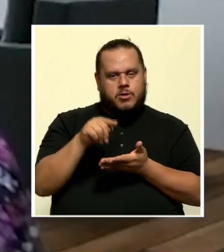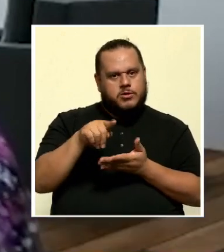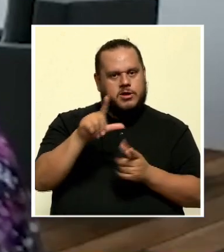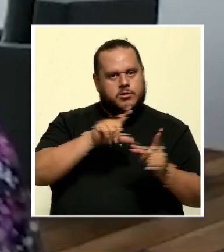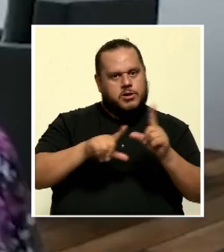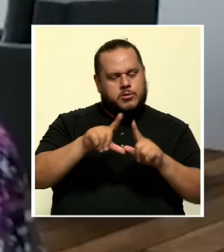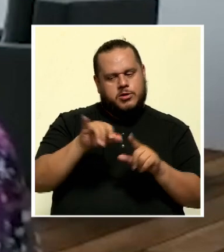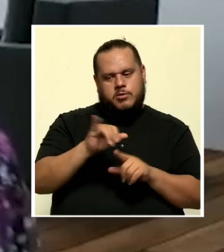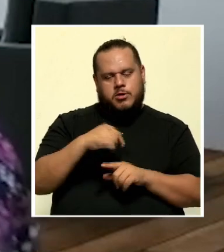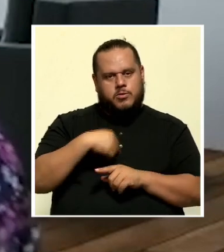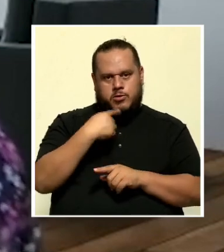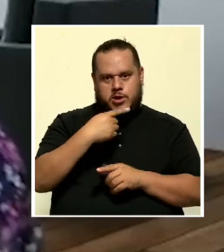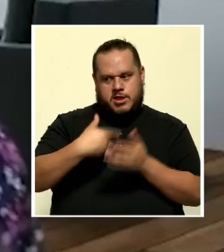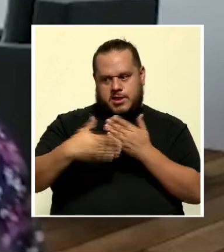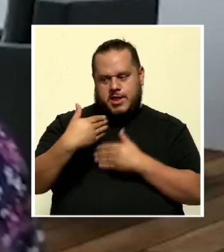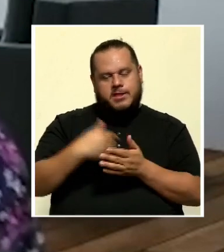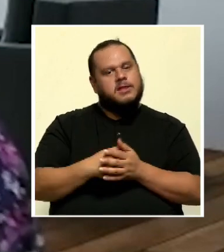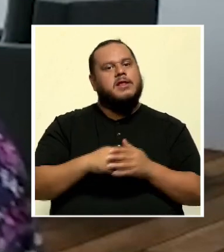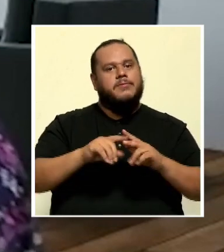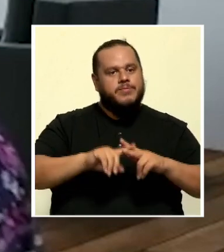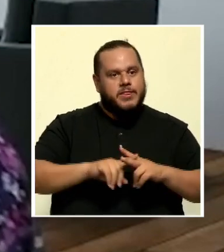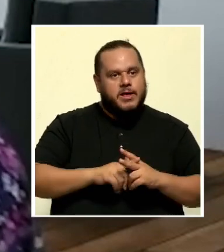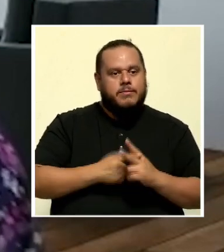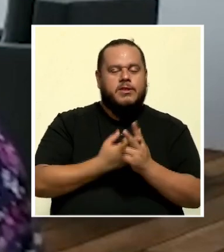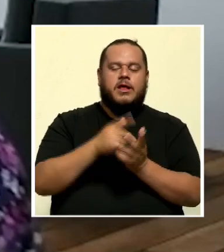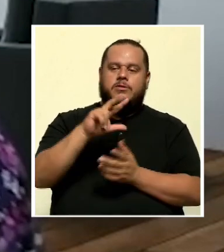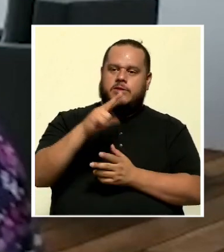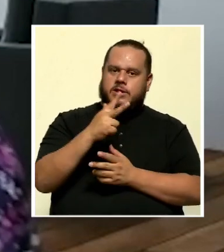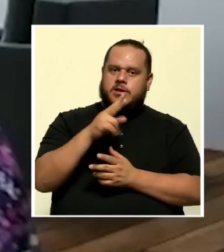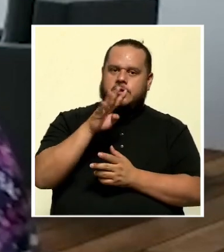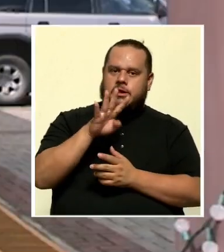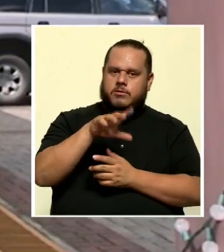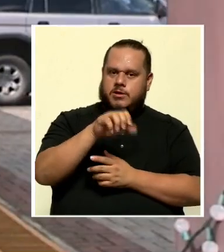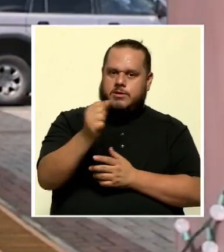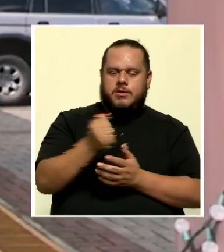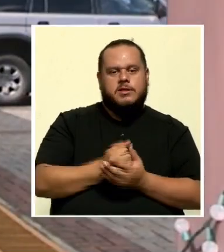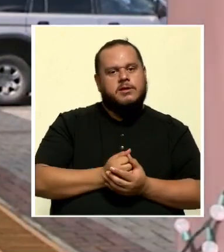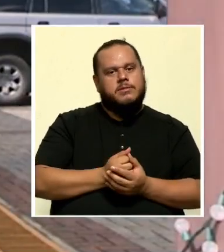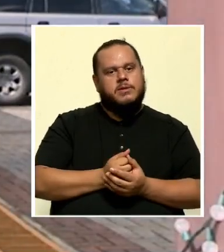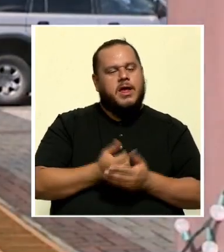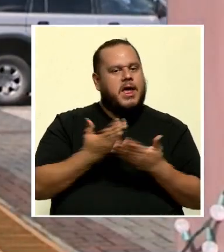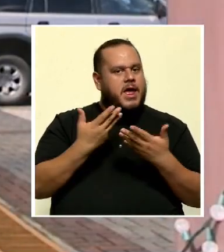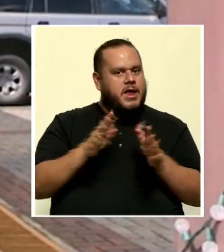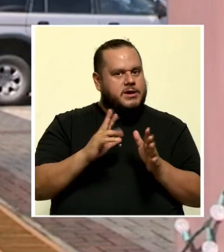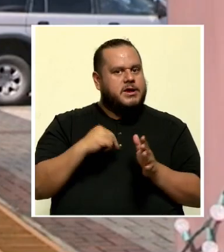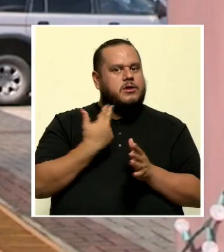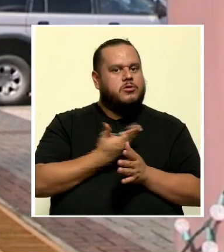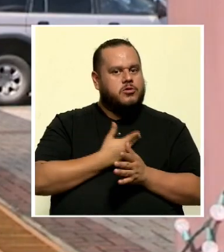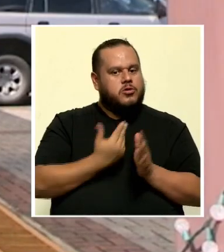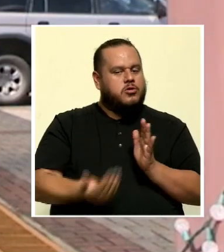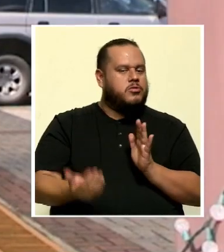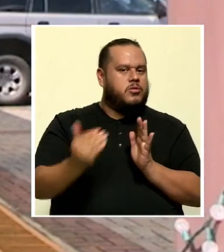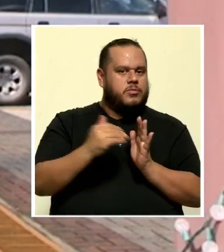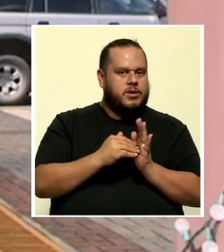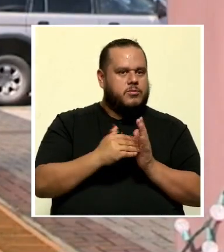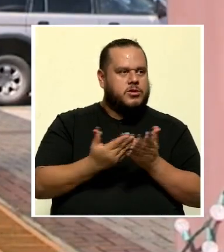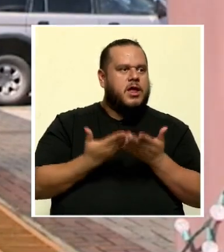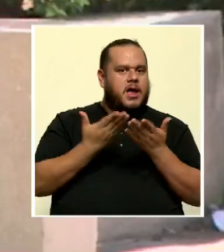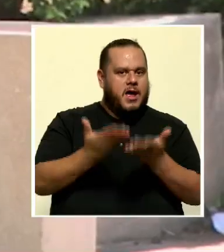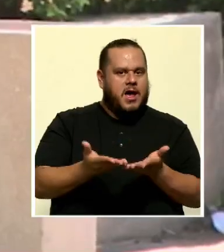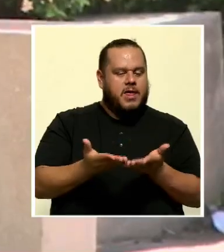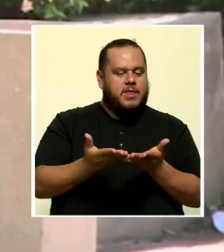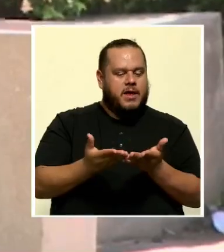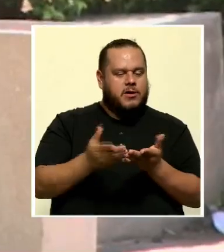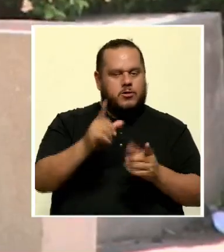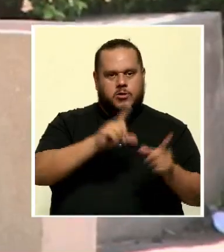Y como le decía antes, a partir del tercer cuatrimestre, ya nosotros volvimos a dar los